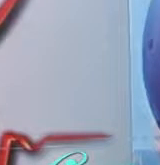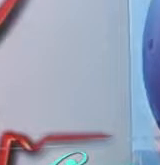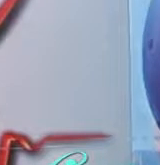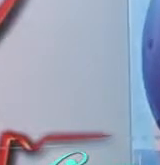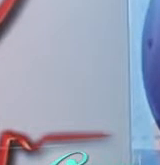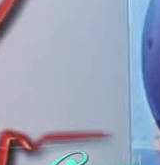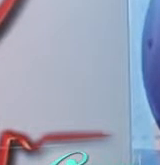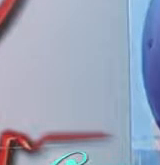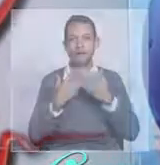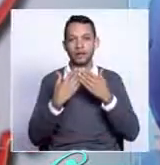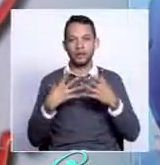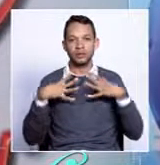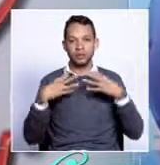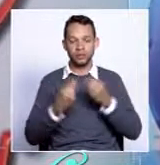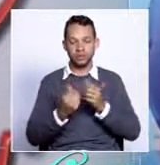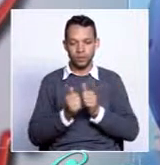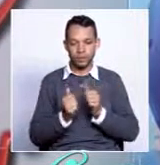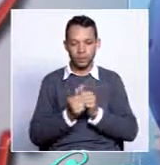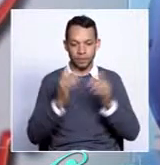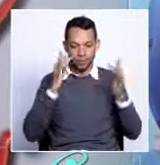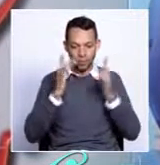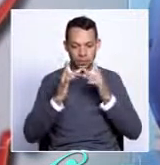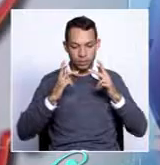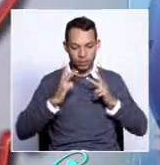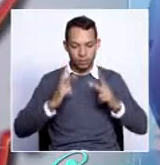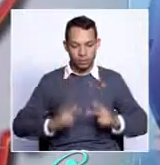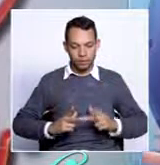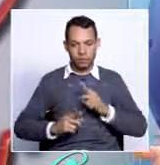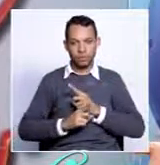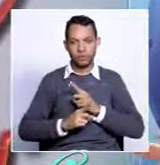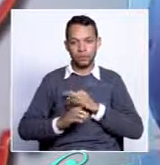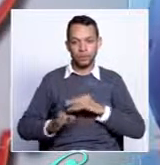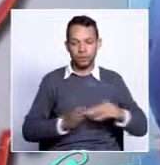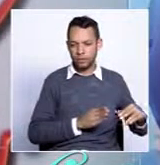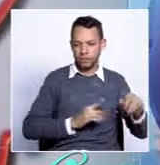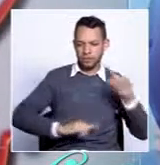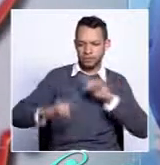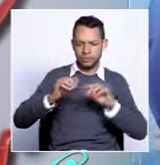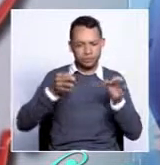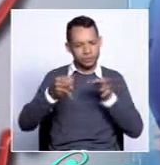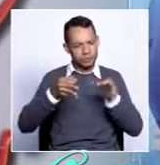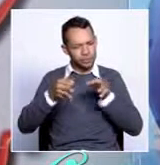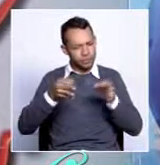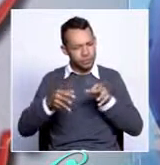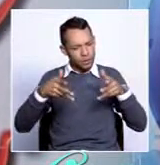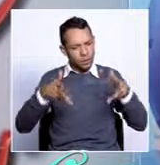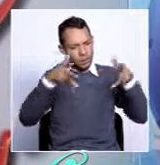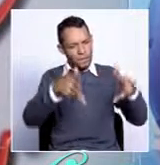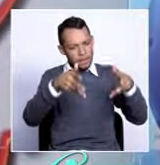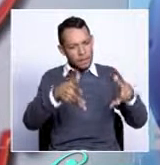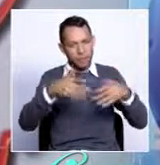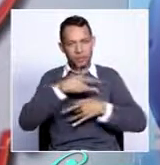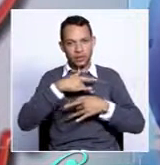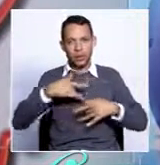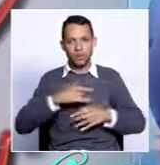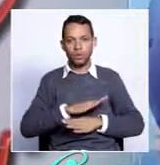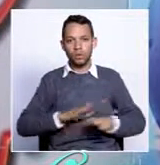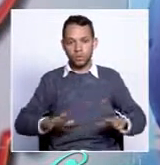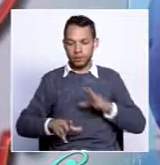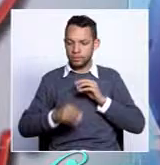muchas gracias por estar nuevamente con nosotros una nueva edición de conexión vital un programa de prevención de educación en salud un